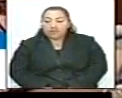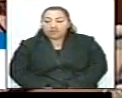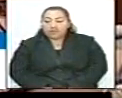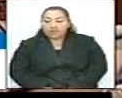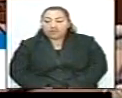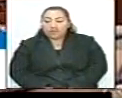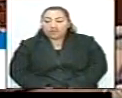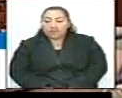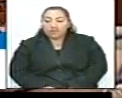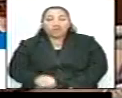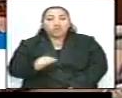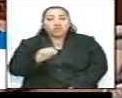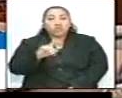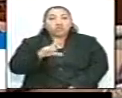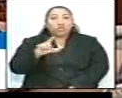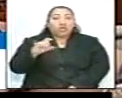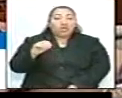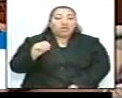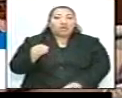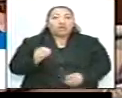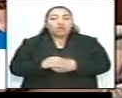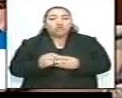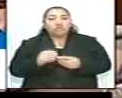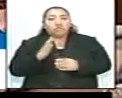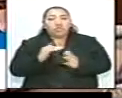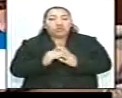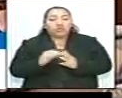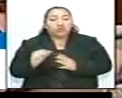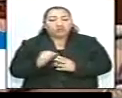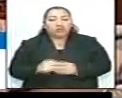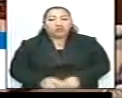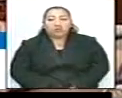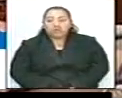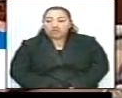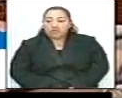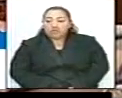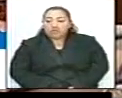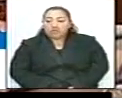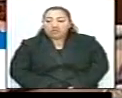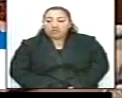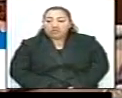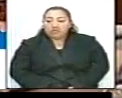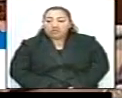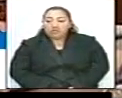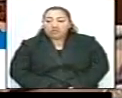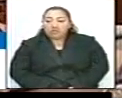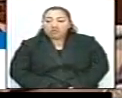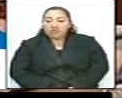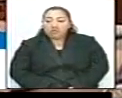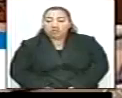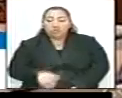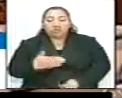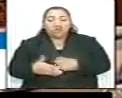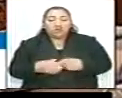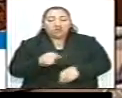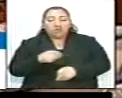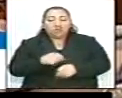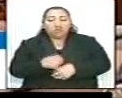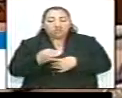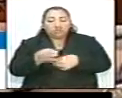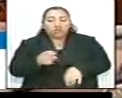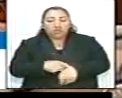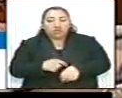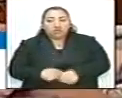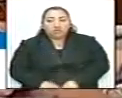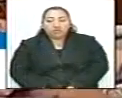En Sullana se han avanzado también, hay muchos millones de soles ahí compartidos, pero hay un proceso que está demorando mucho tiempo esto, a pesar del